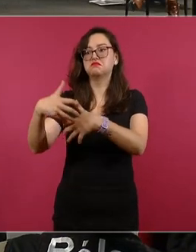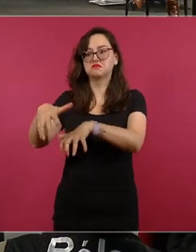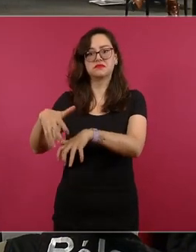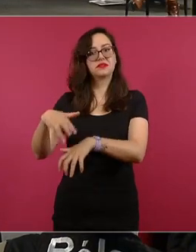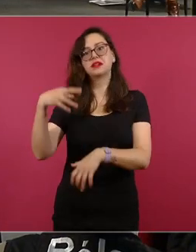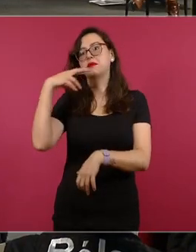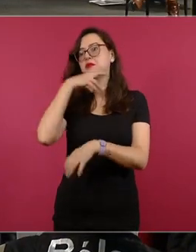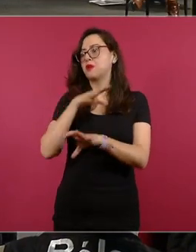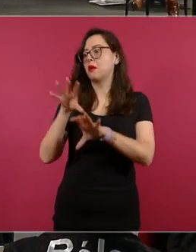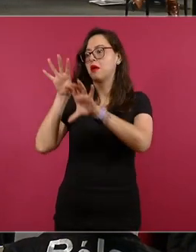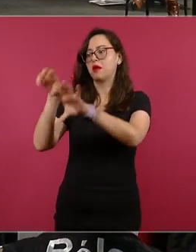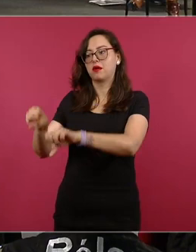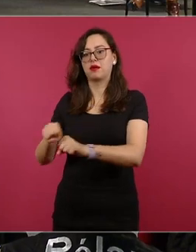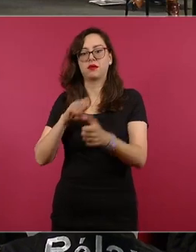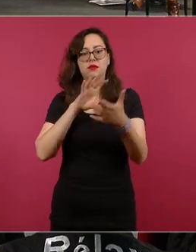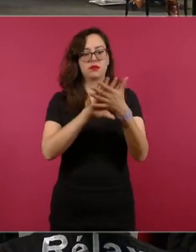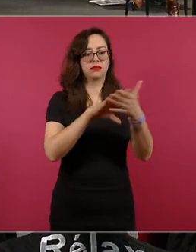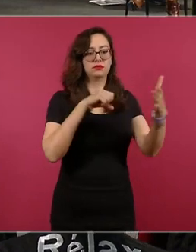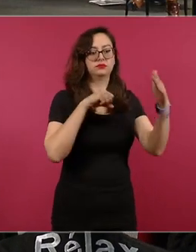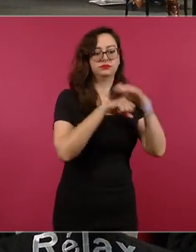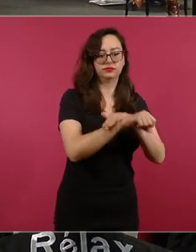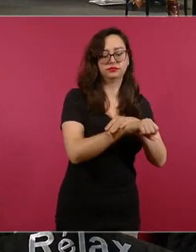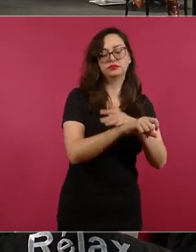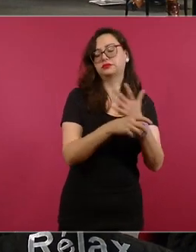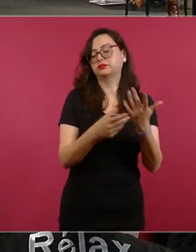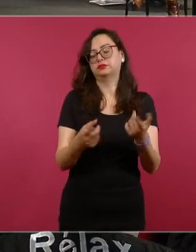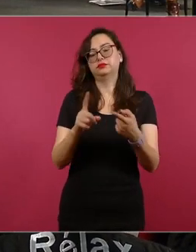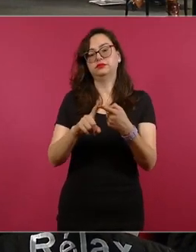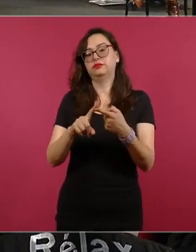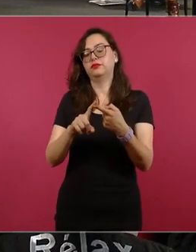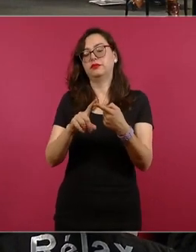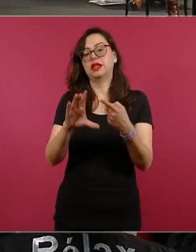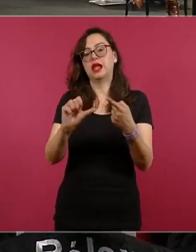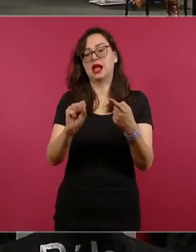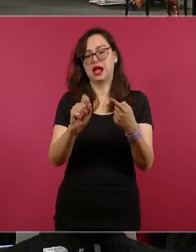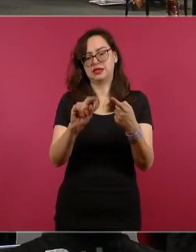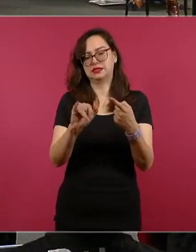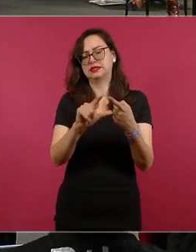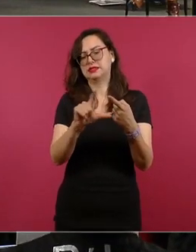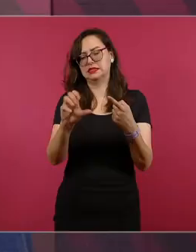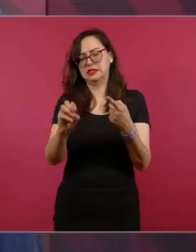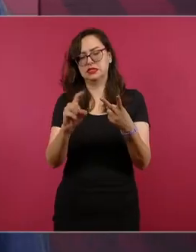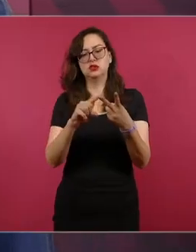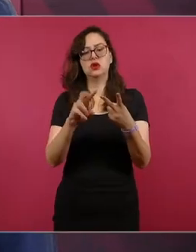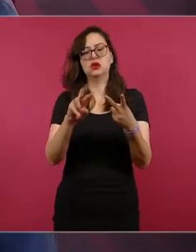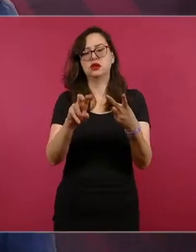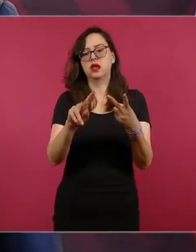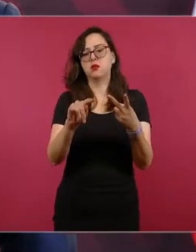a Revueltas, a Pablo,